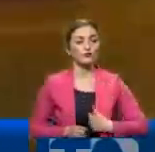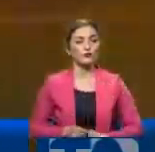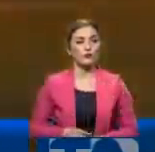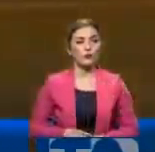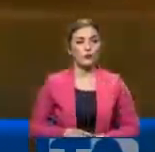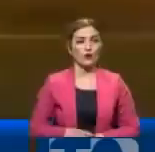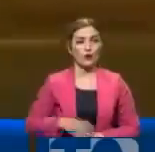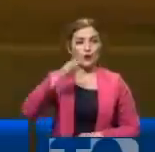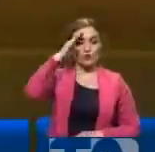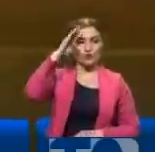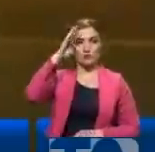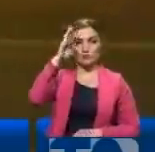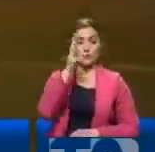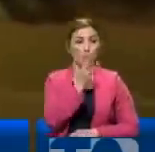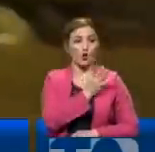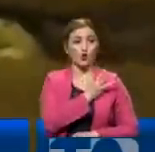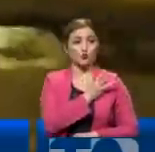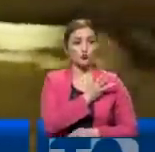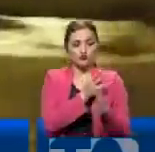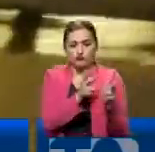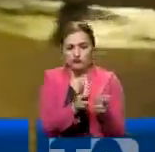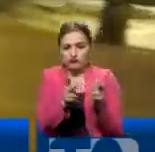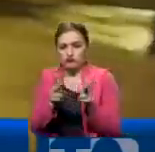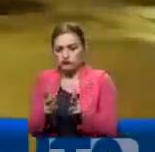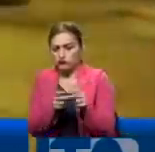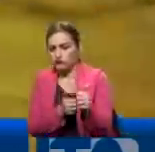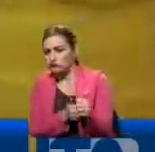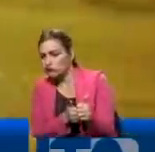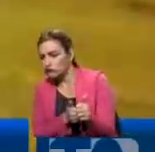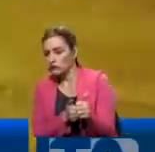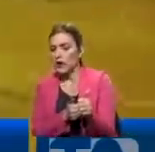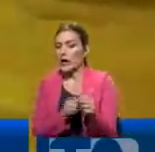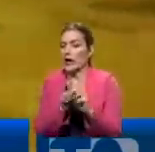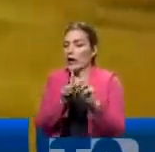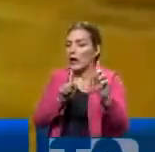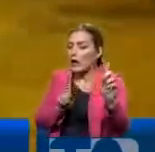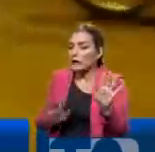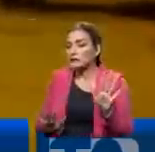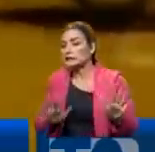La policía y el ejército se estacionaron a una prudente distancia.